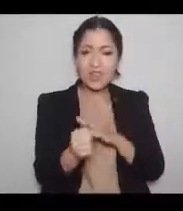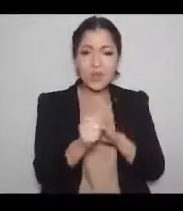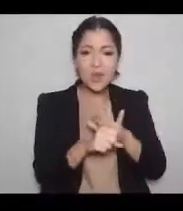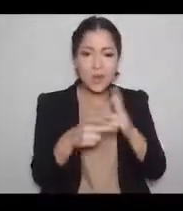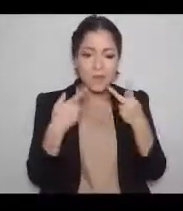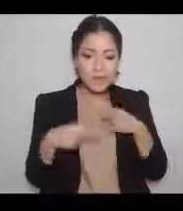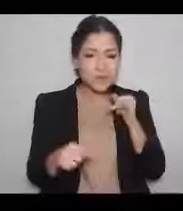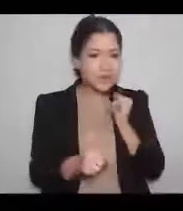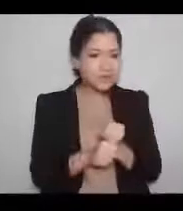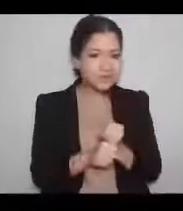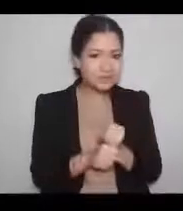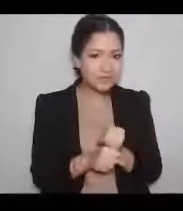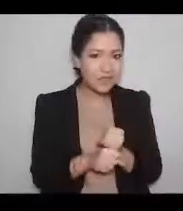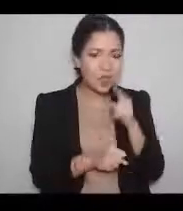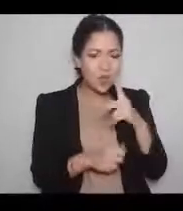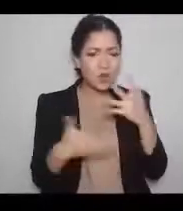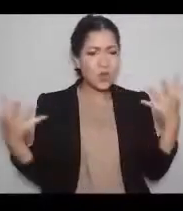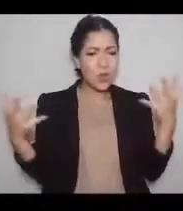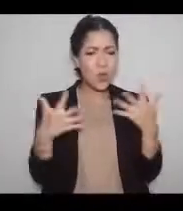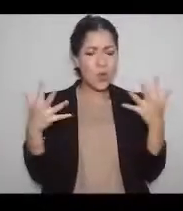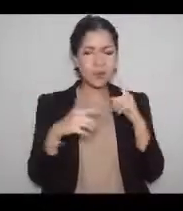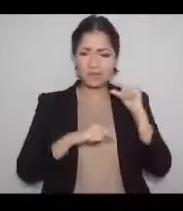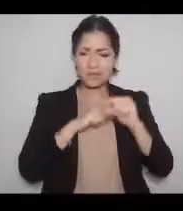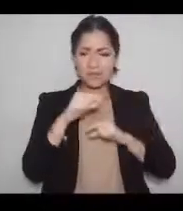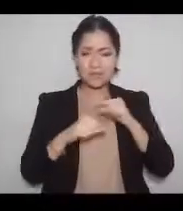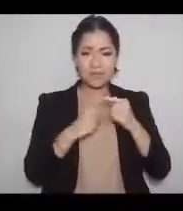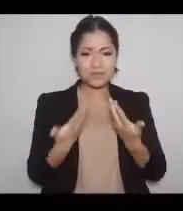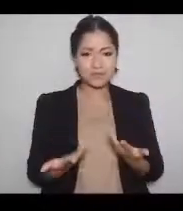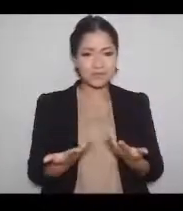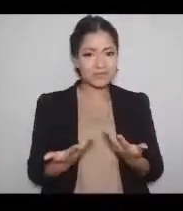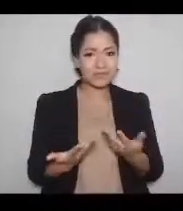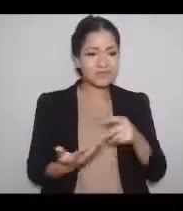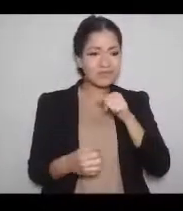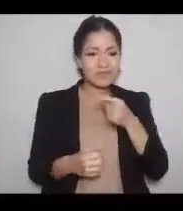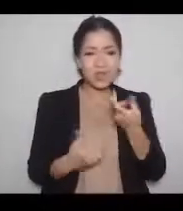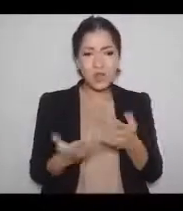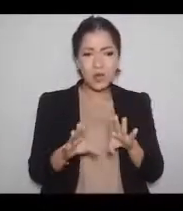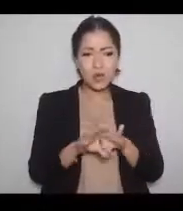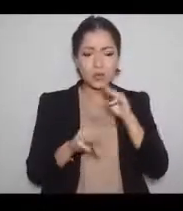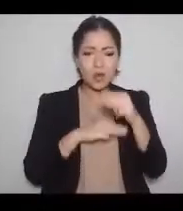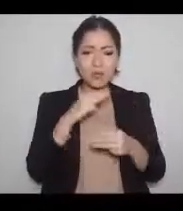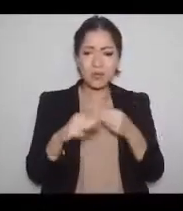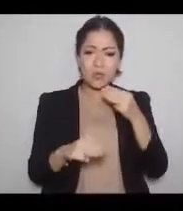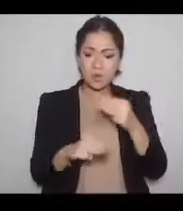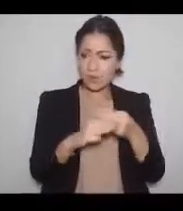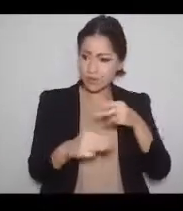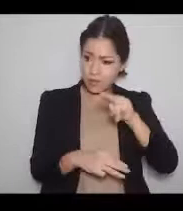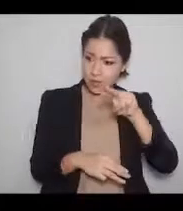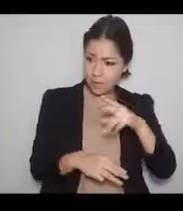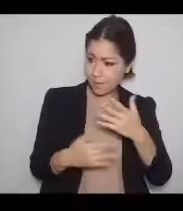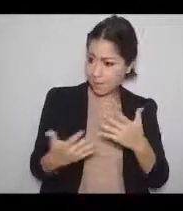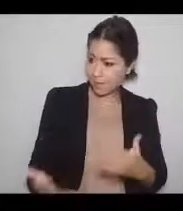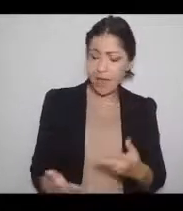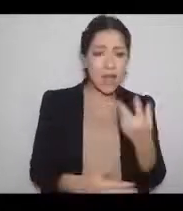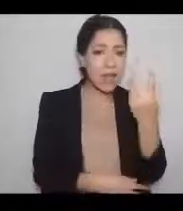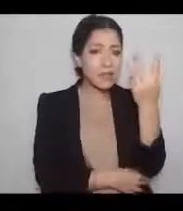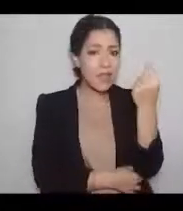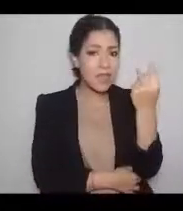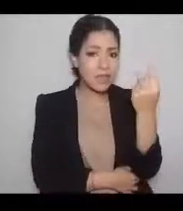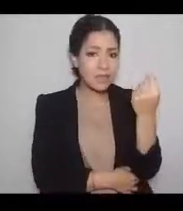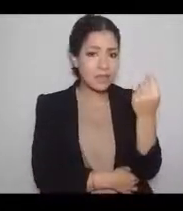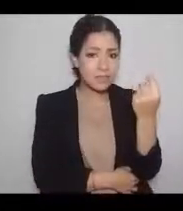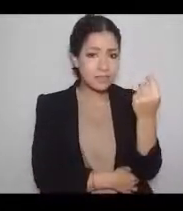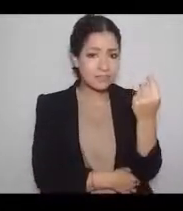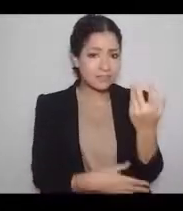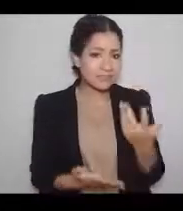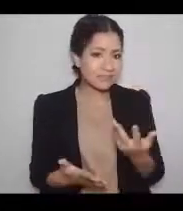Actúas en trance. Lo más cercano a un zombie. El mundo paranormal existe, se llama